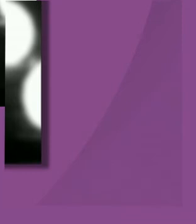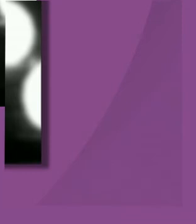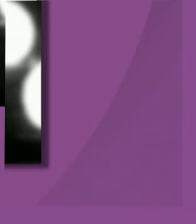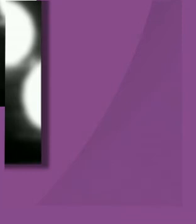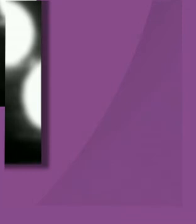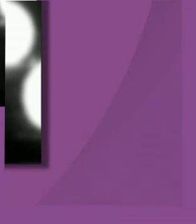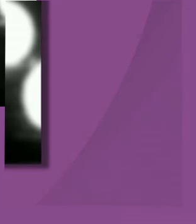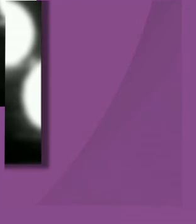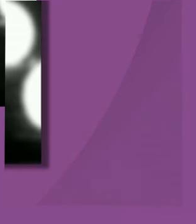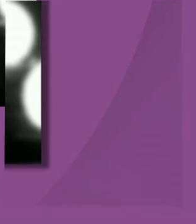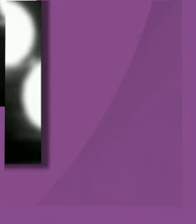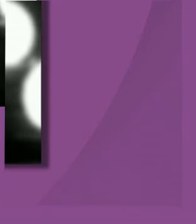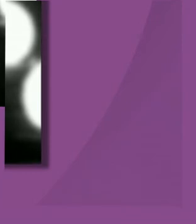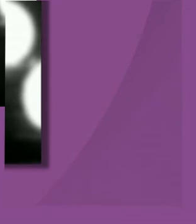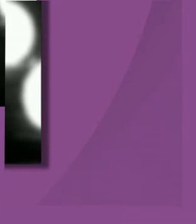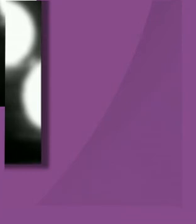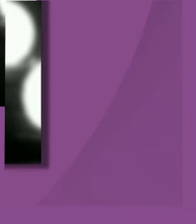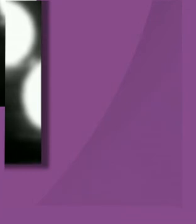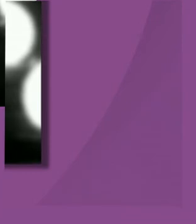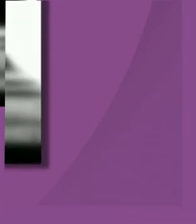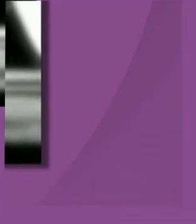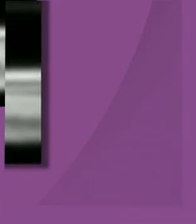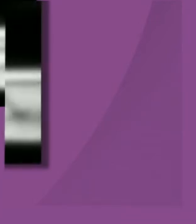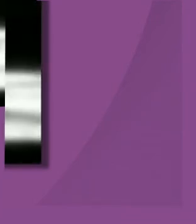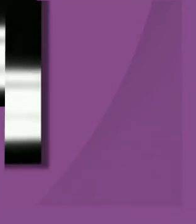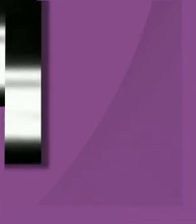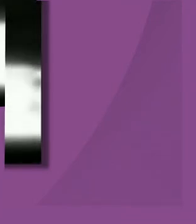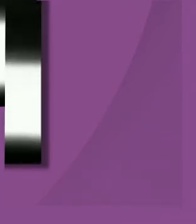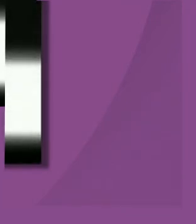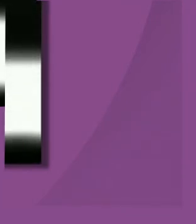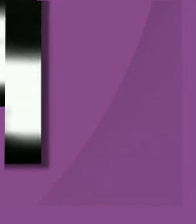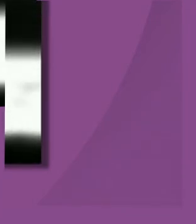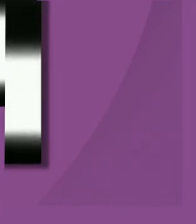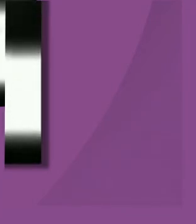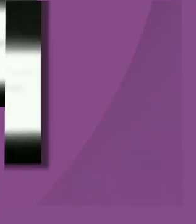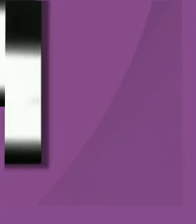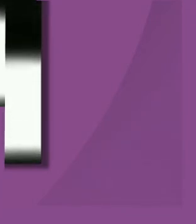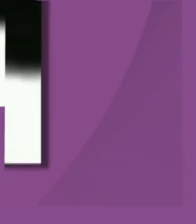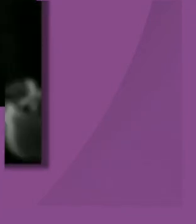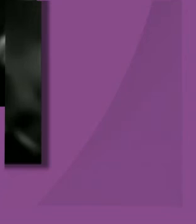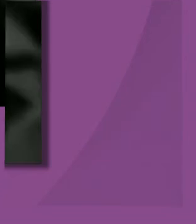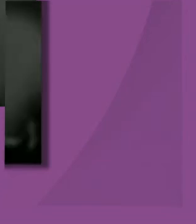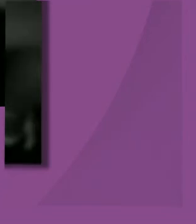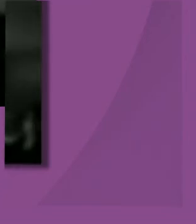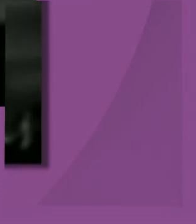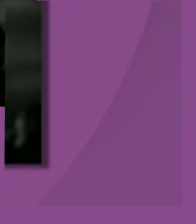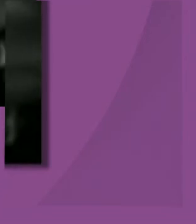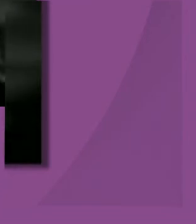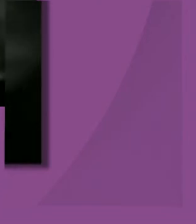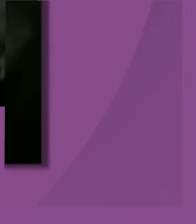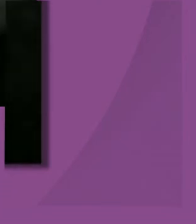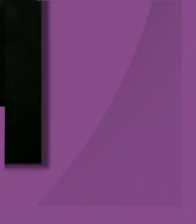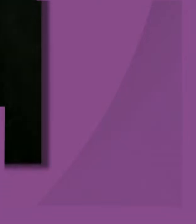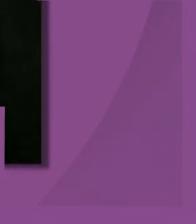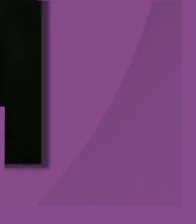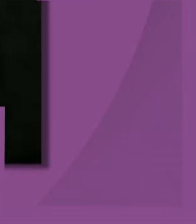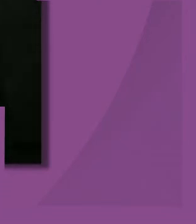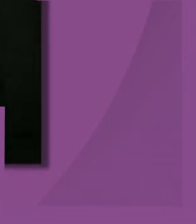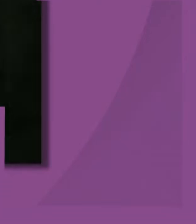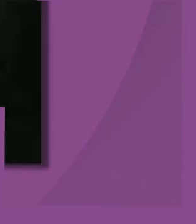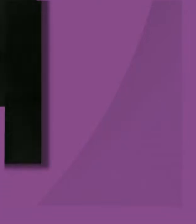¿Dónde están aquellos brillos y de vento aquel pacoy que disqueabas poligrillo con las minas del convoy?